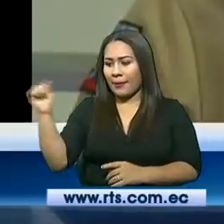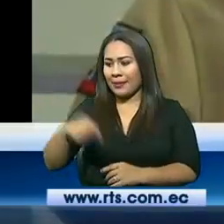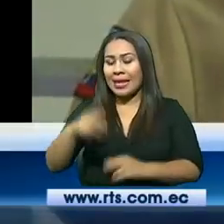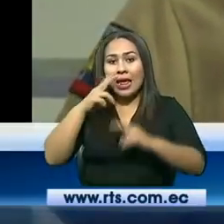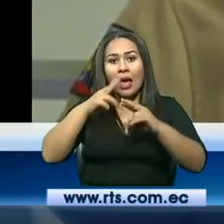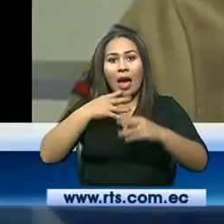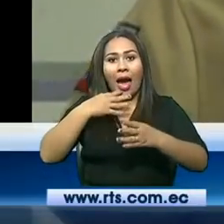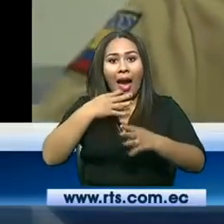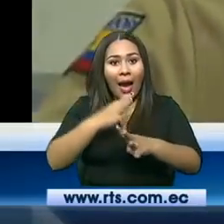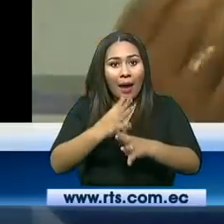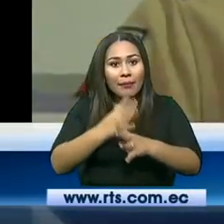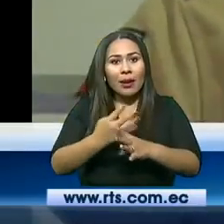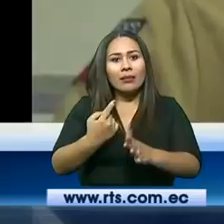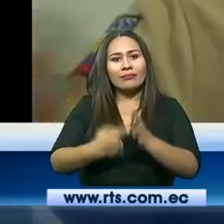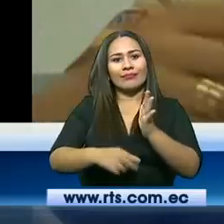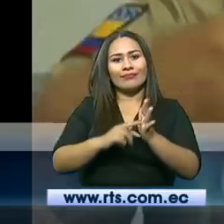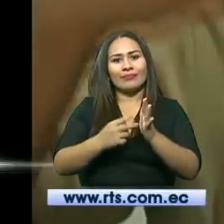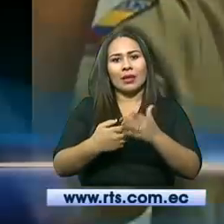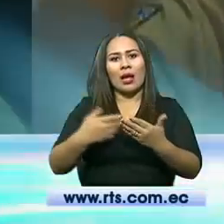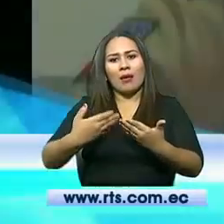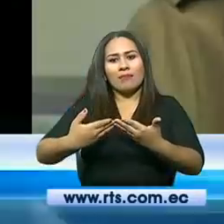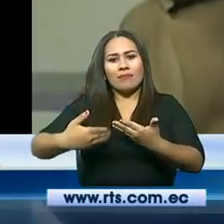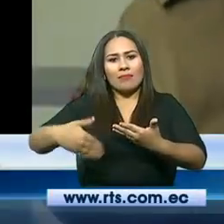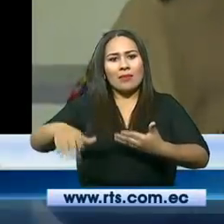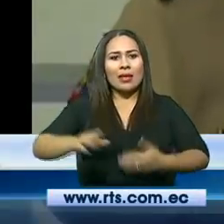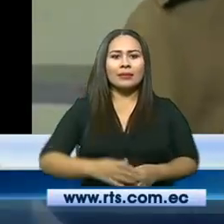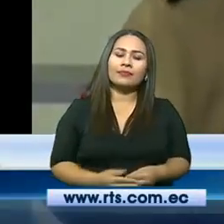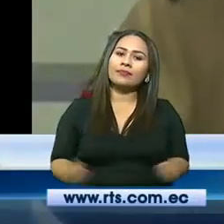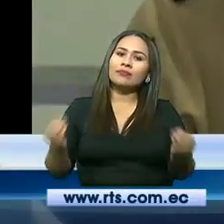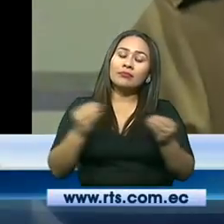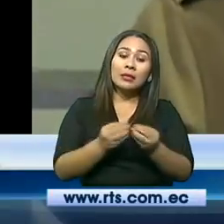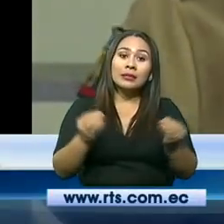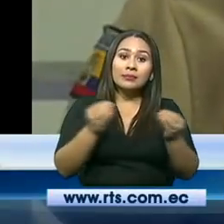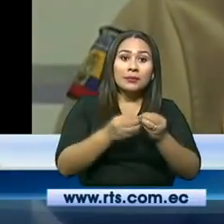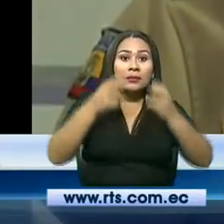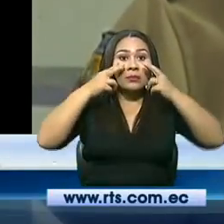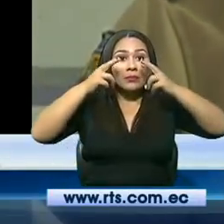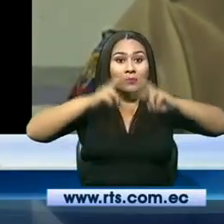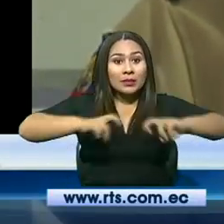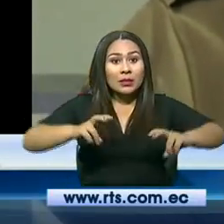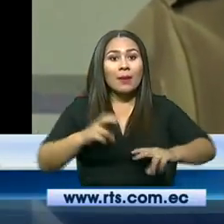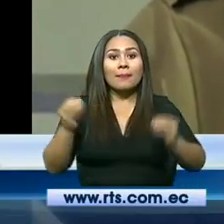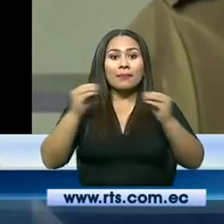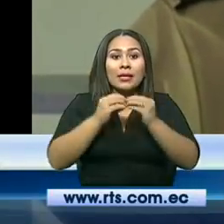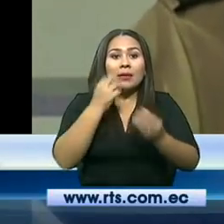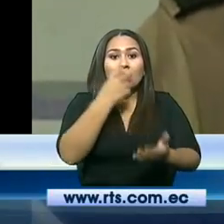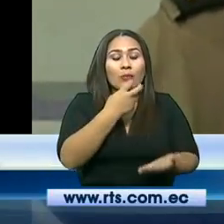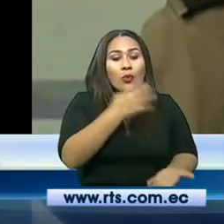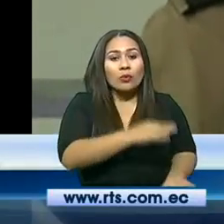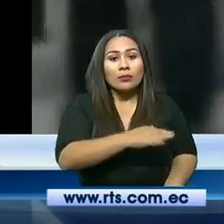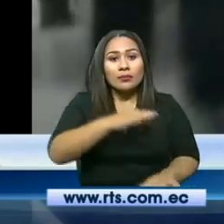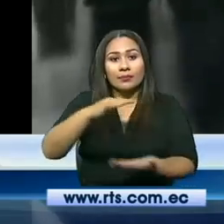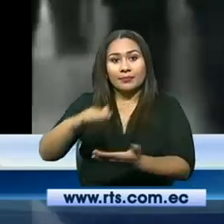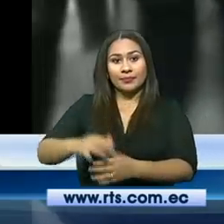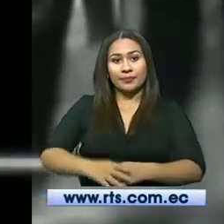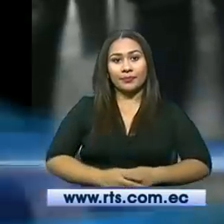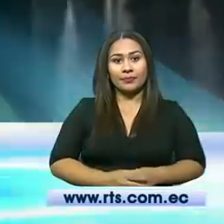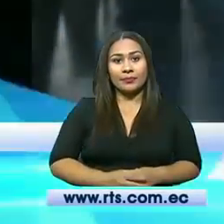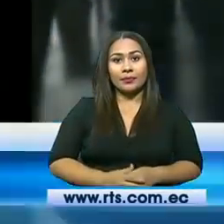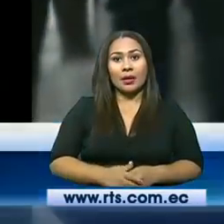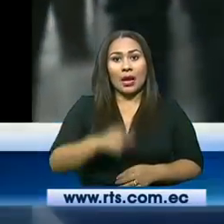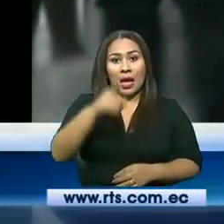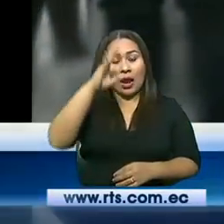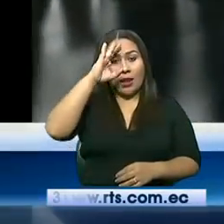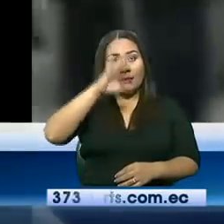Esto lo que hará es que en la investigación nosotros tendremos que aportar con más pruebas para poder normalmente vincularles. La policía da